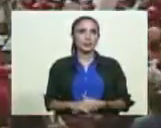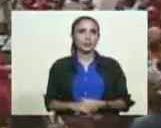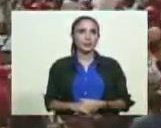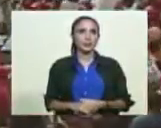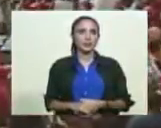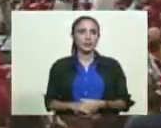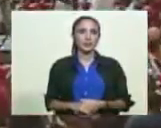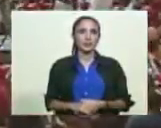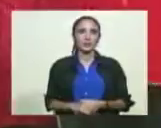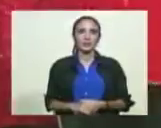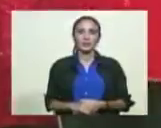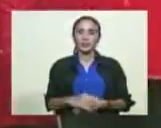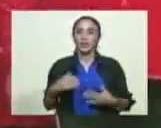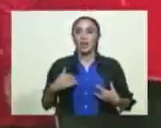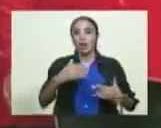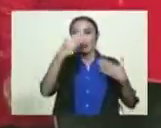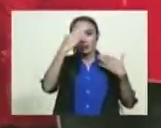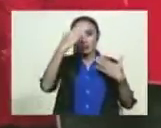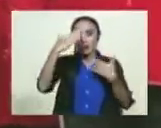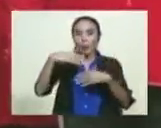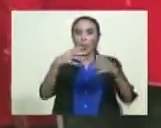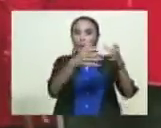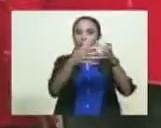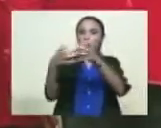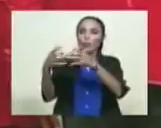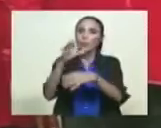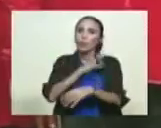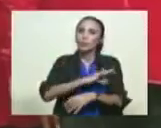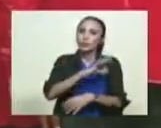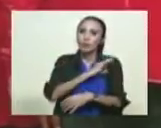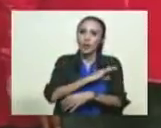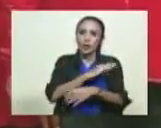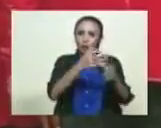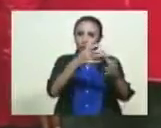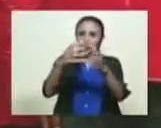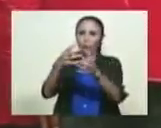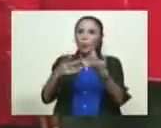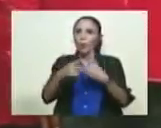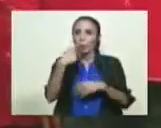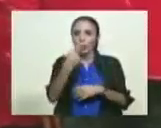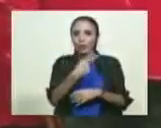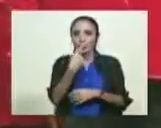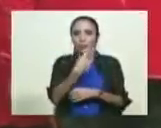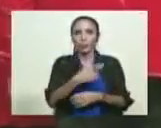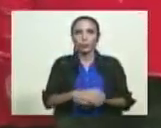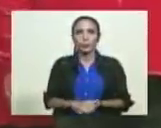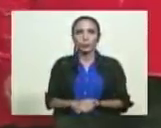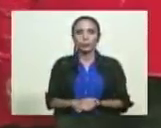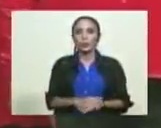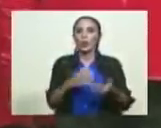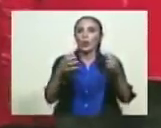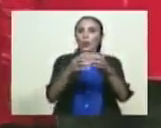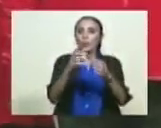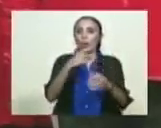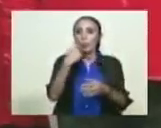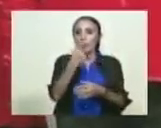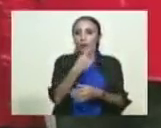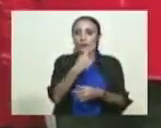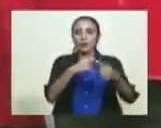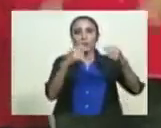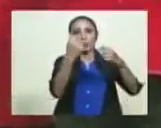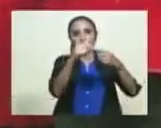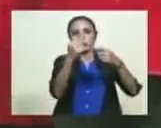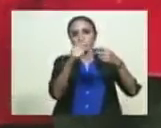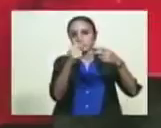quiero saludar a todos los movimientos sociales, a los partidos del Gran Polo Patriótico, al